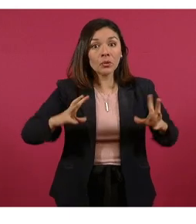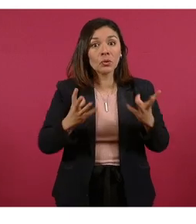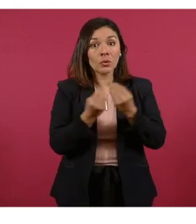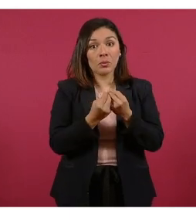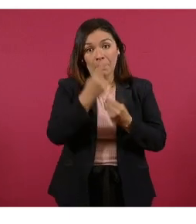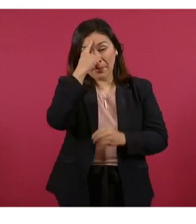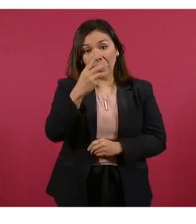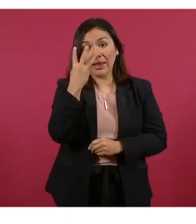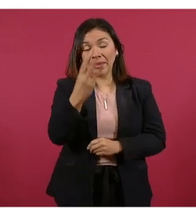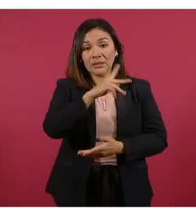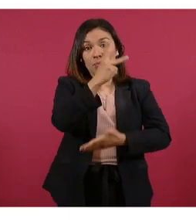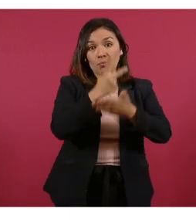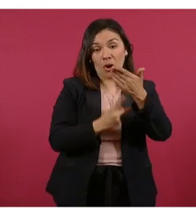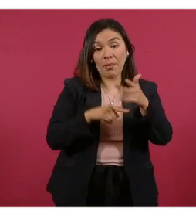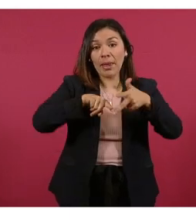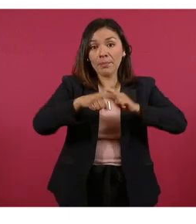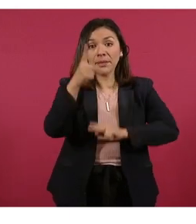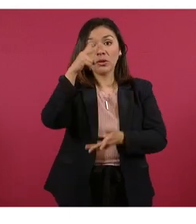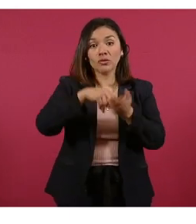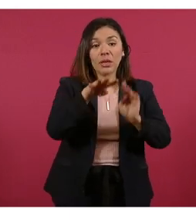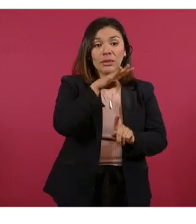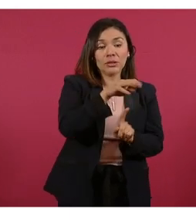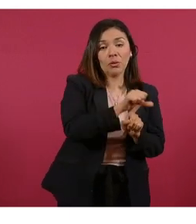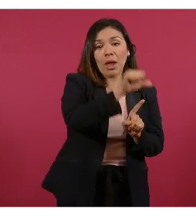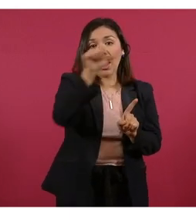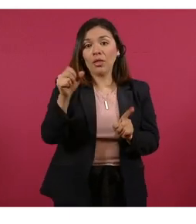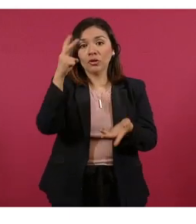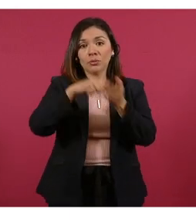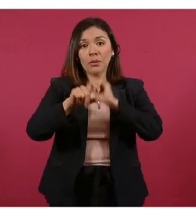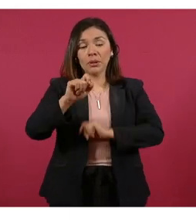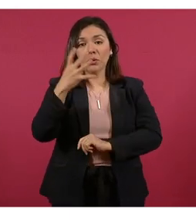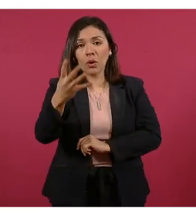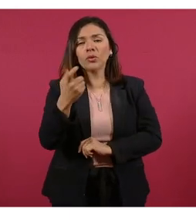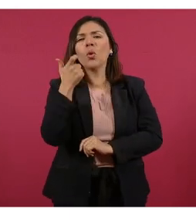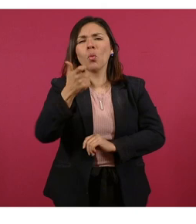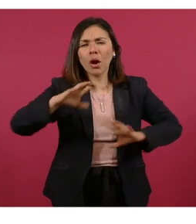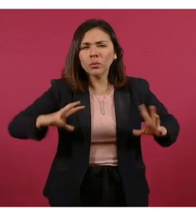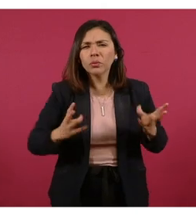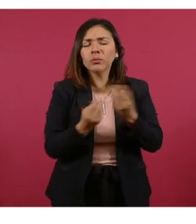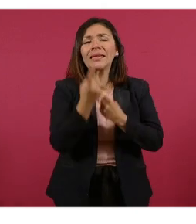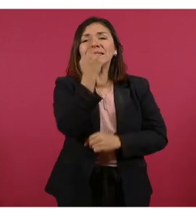tres programas desde el año 2019 al 2024 asciende a